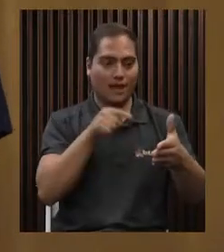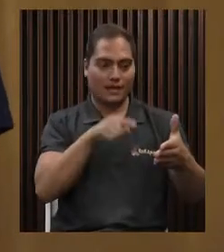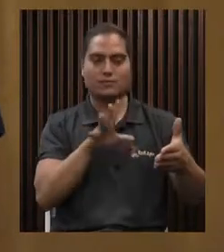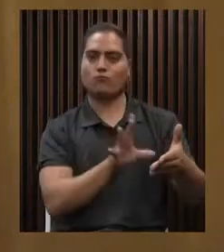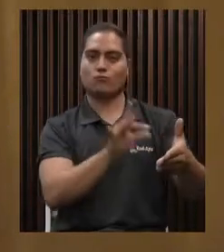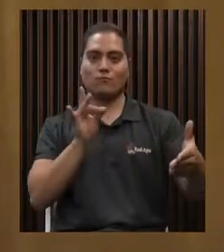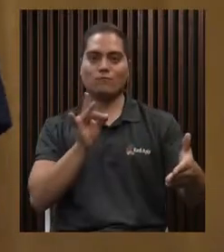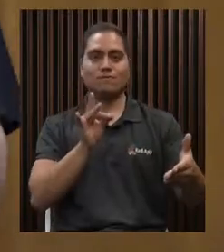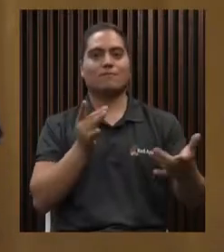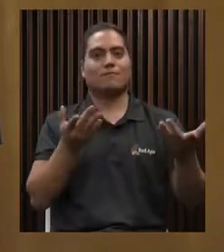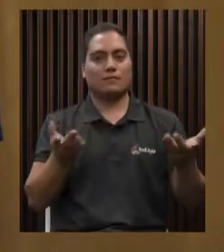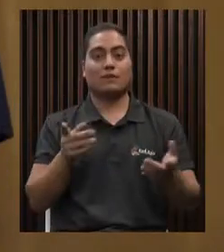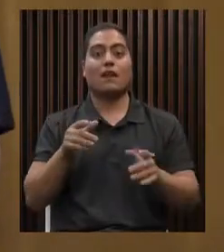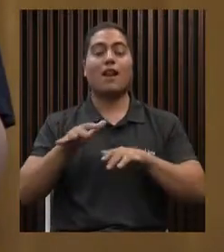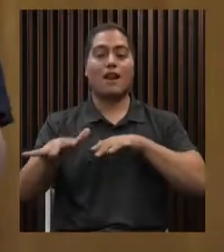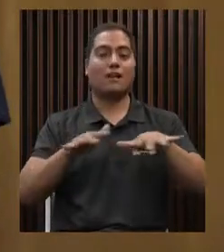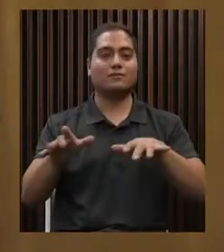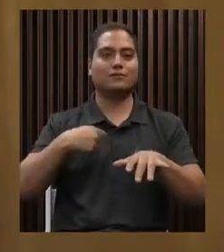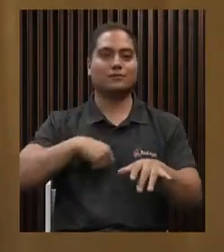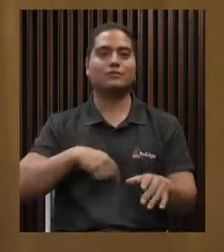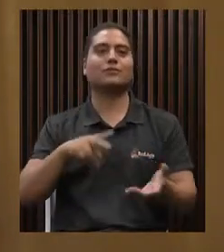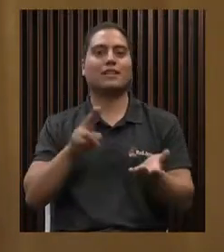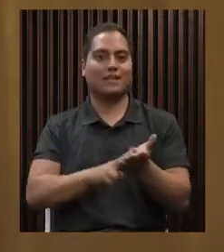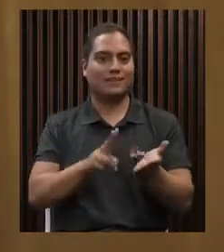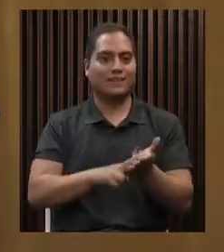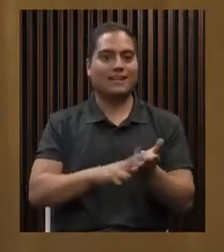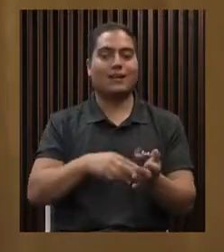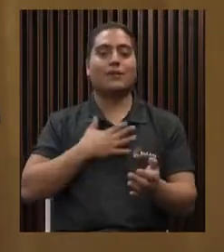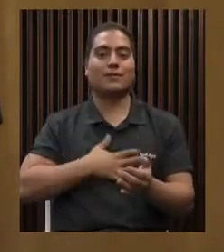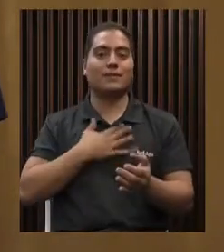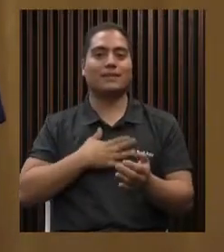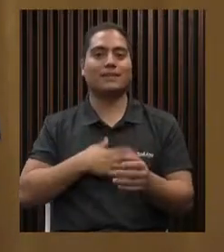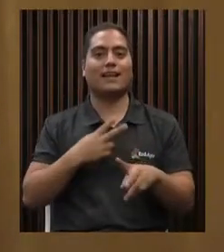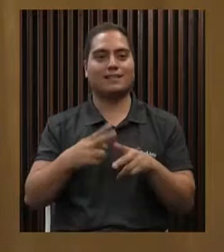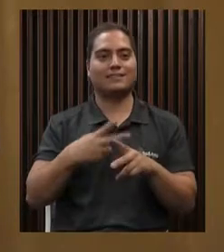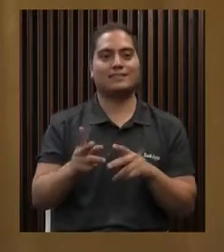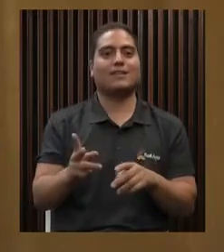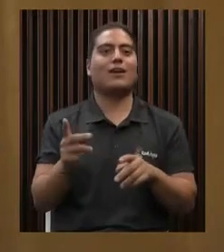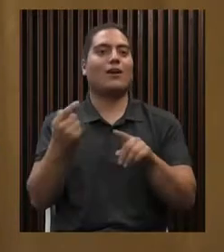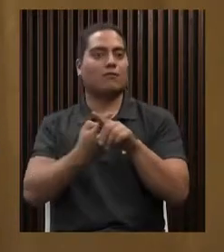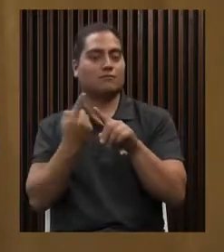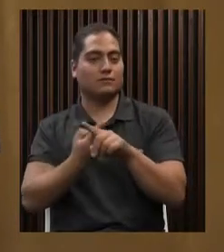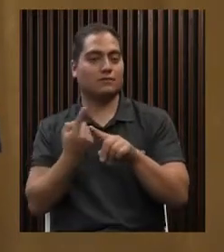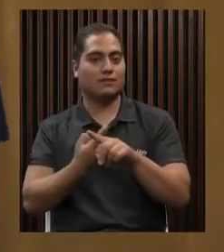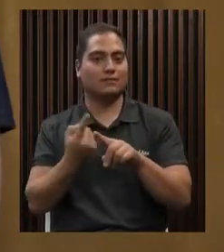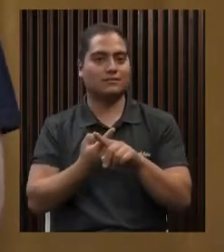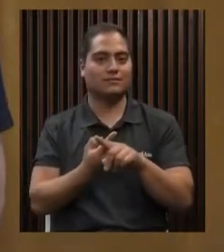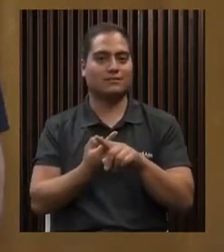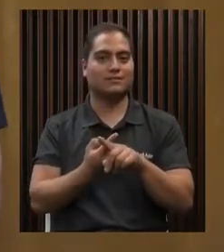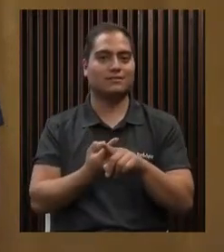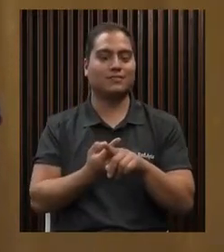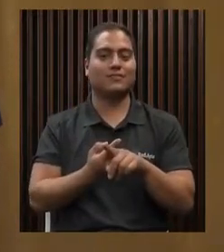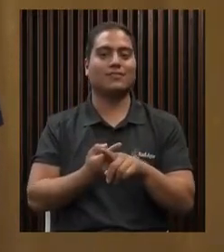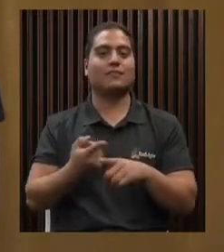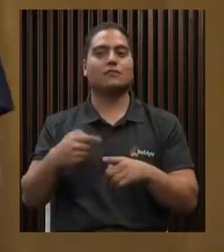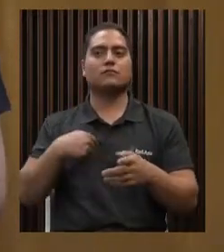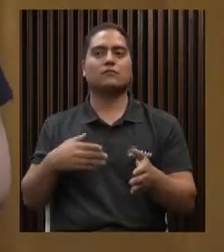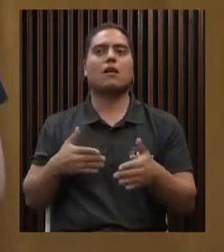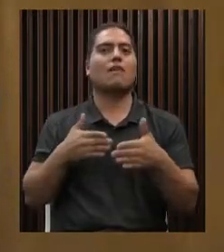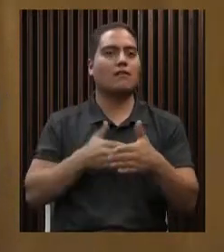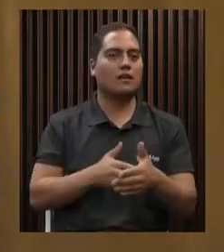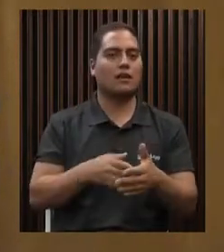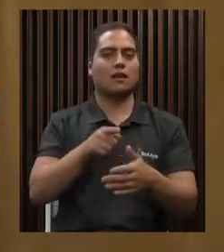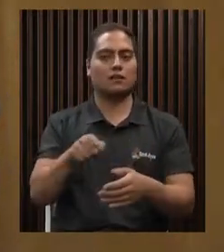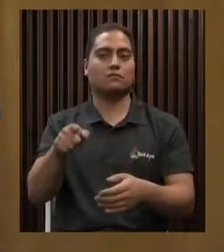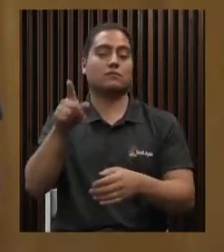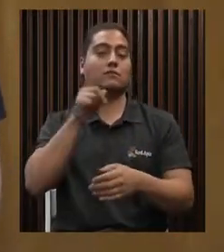de las cosas que verdaderamente queremos hacer como grupo es tener una conversación con respecto a hacer de las barreras que ustedes ven